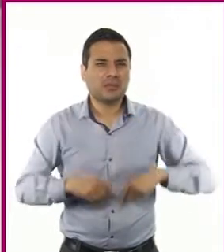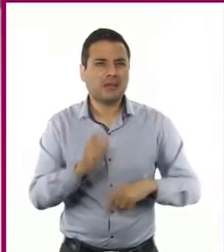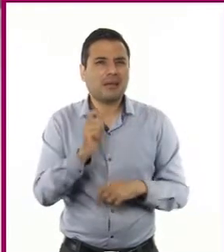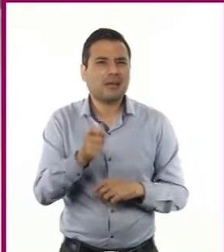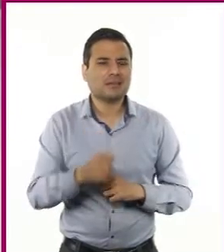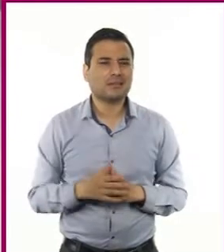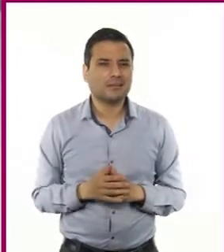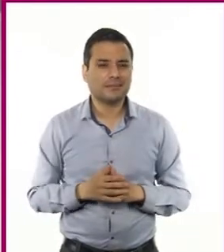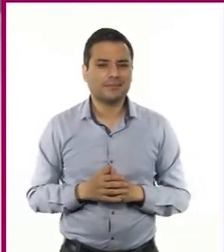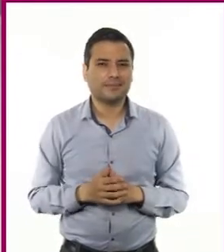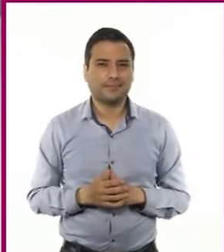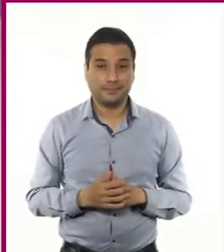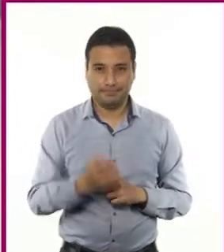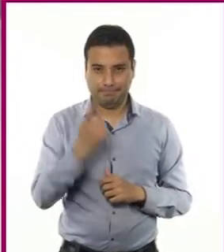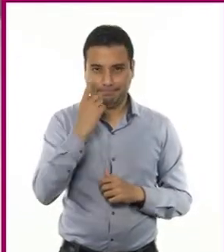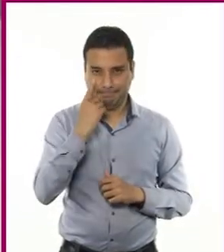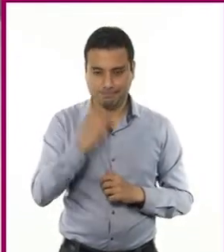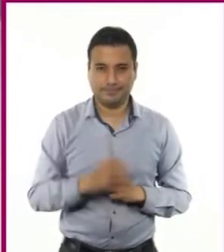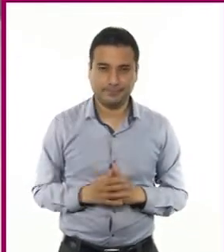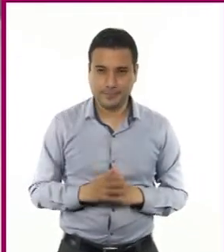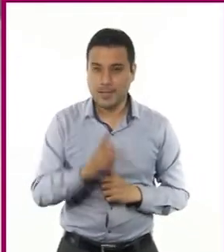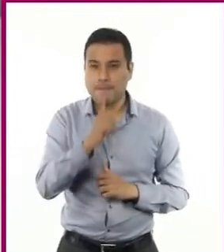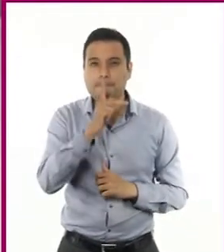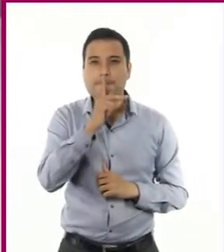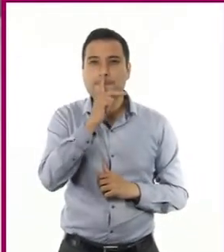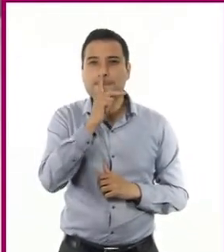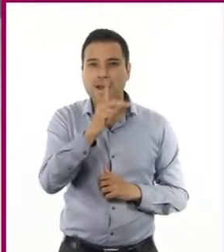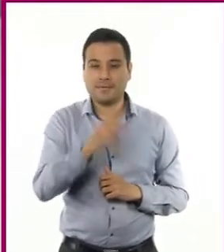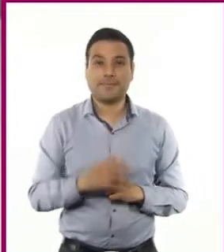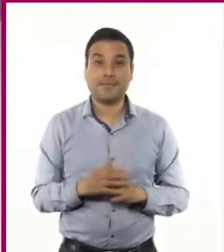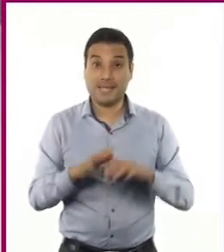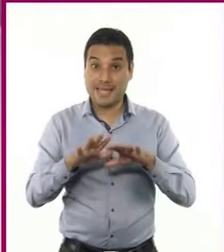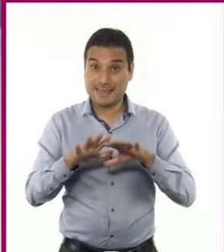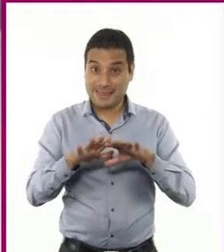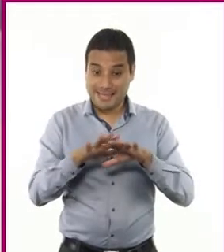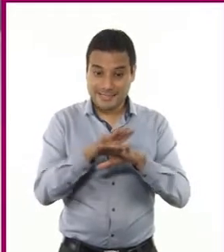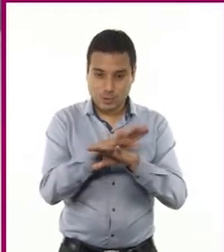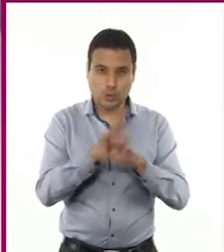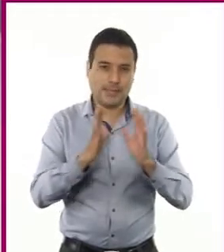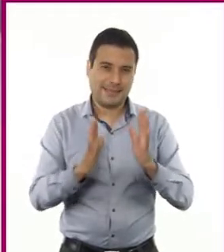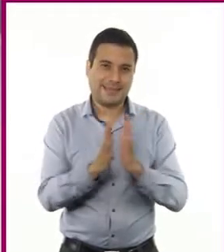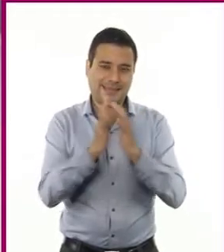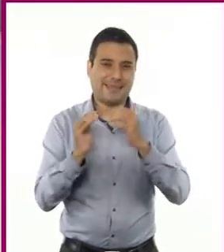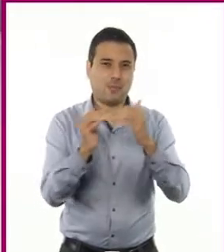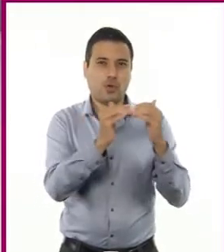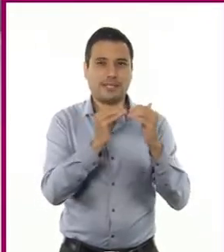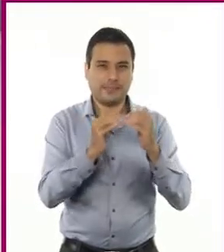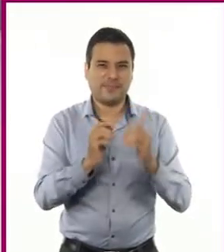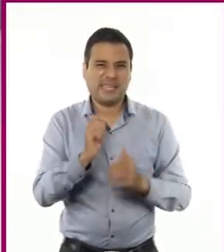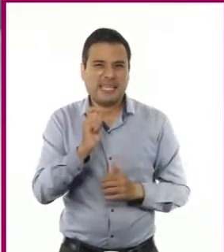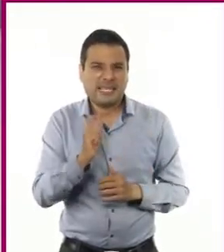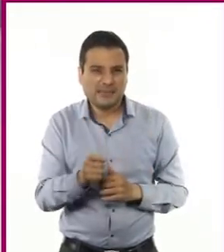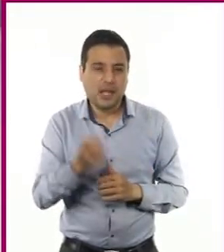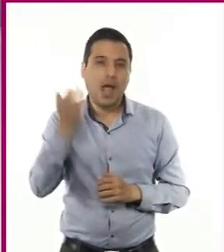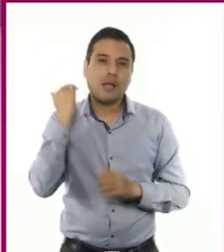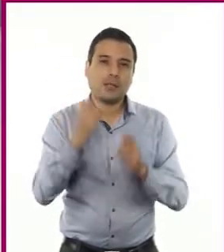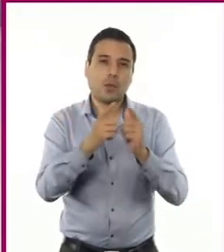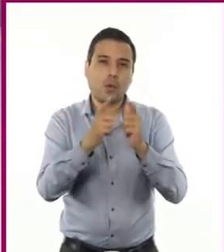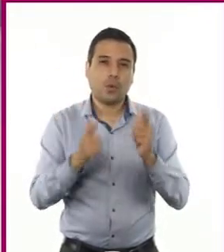transición a la democracia es una expresión que refiere al paso de un sistema político unipartidista, corporativo y